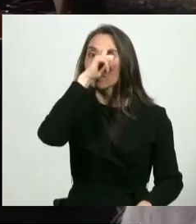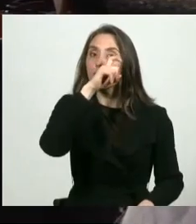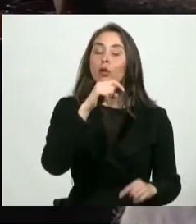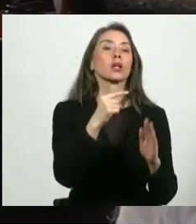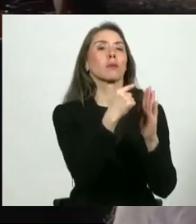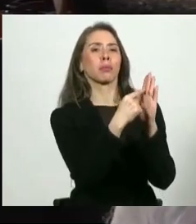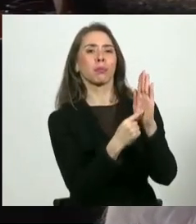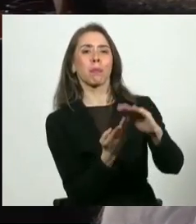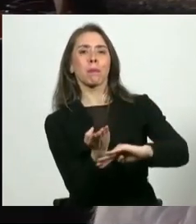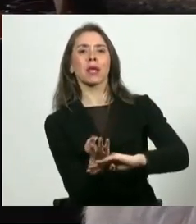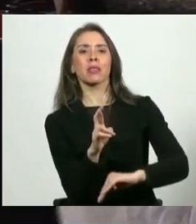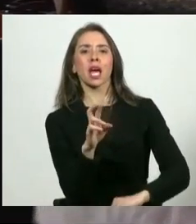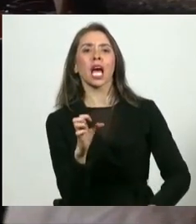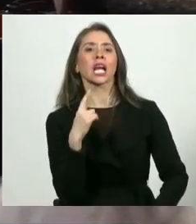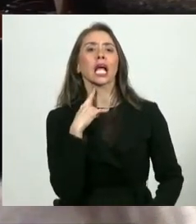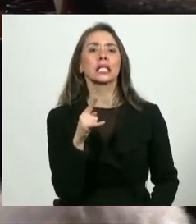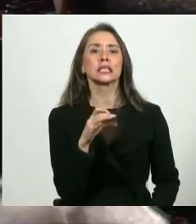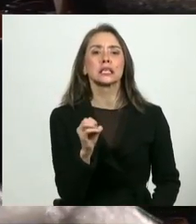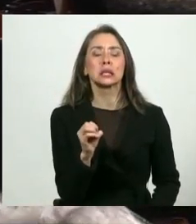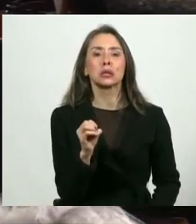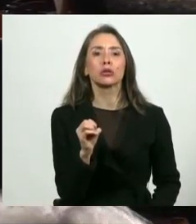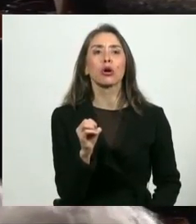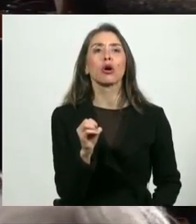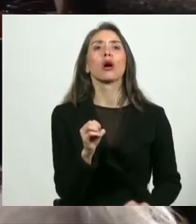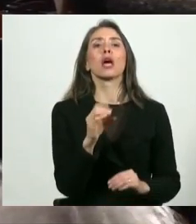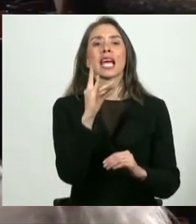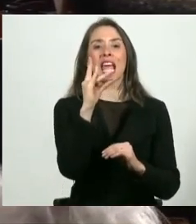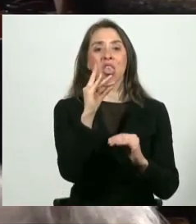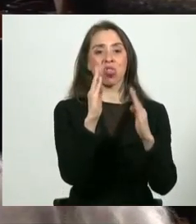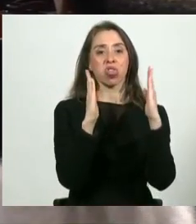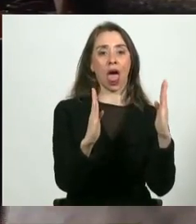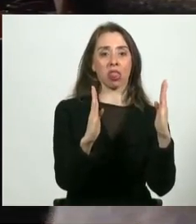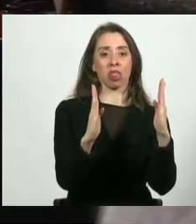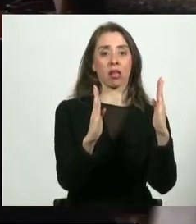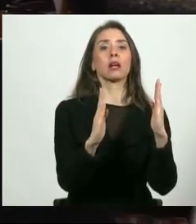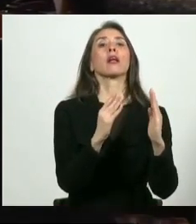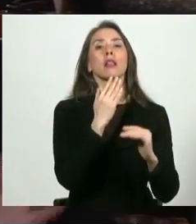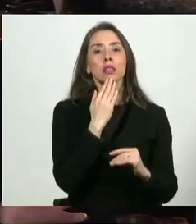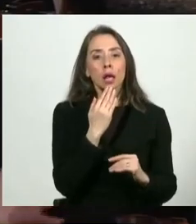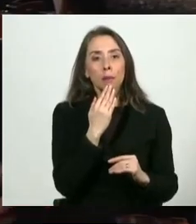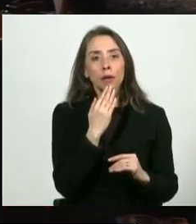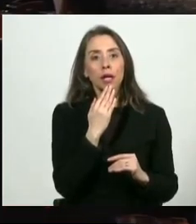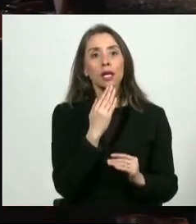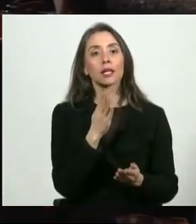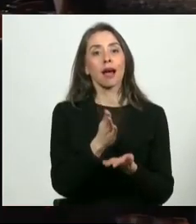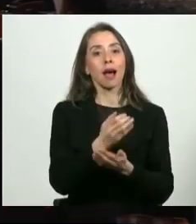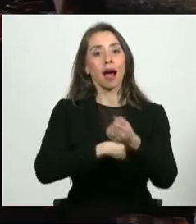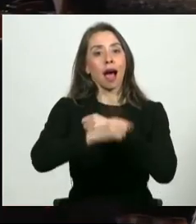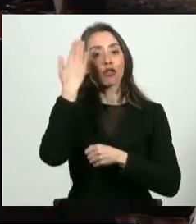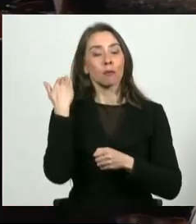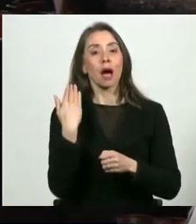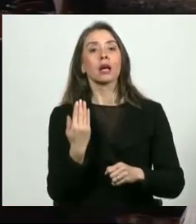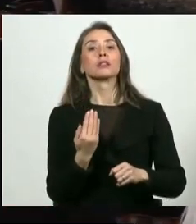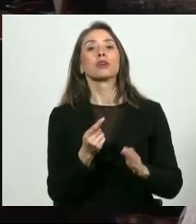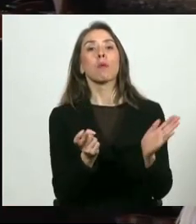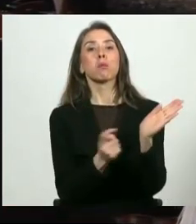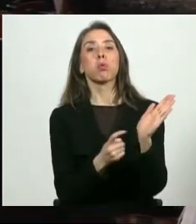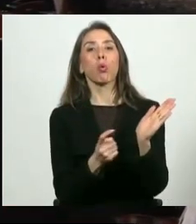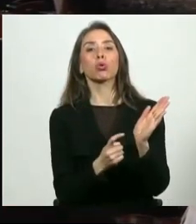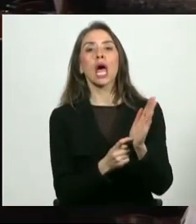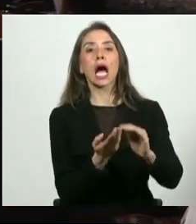requisitos, considerando no solo el tramo de la edad, sino que también hasta el año pasado los puntajes que se